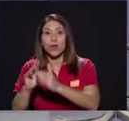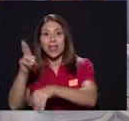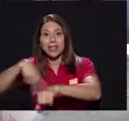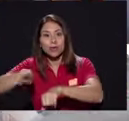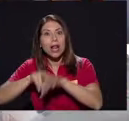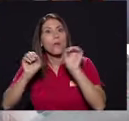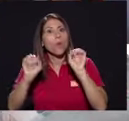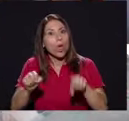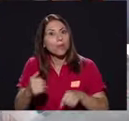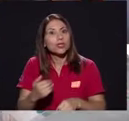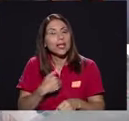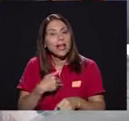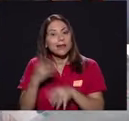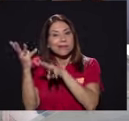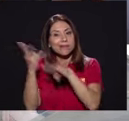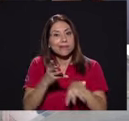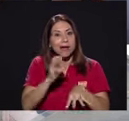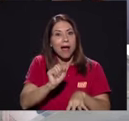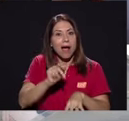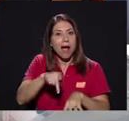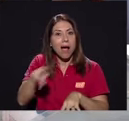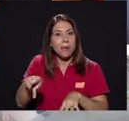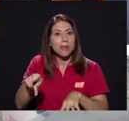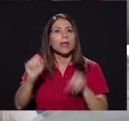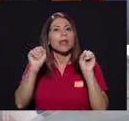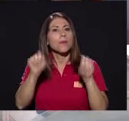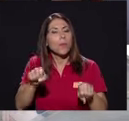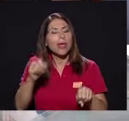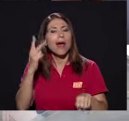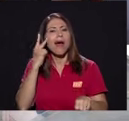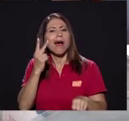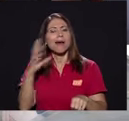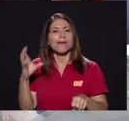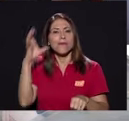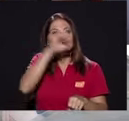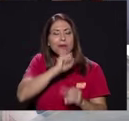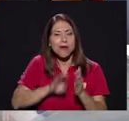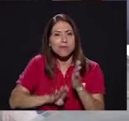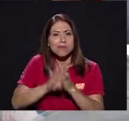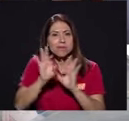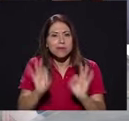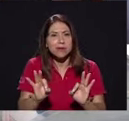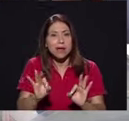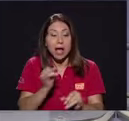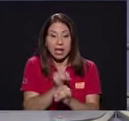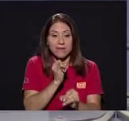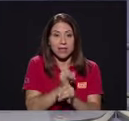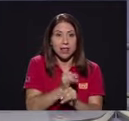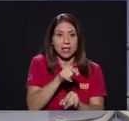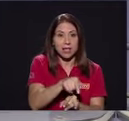alguna aplicación colaborativa que pueda empezar a vislumbrar las posibilidades que tenemos de avanzar en esta temática, tanto a nivel institucional como a nivel